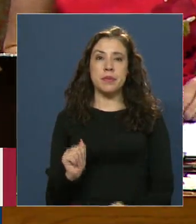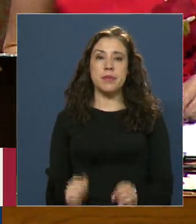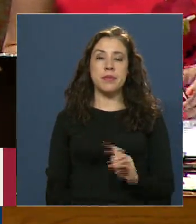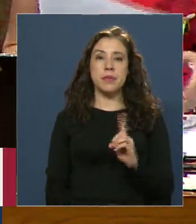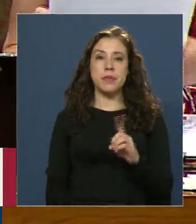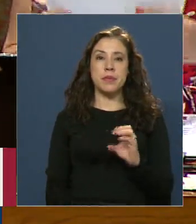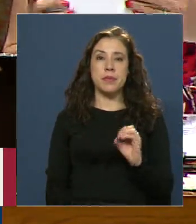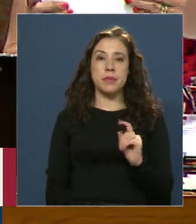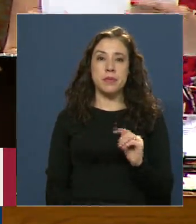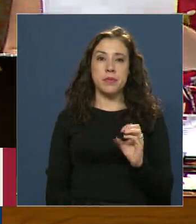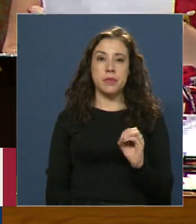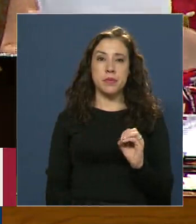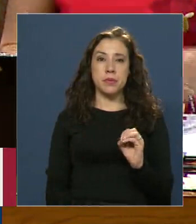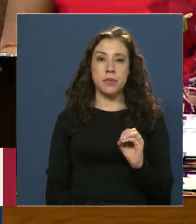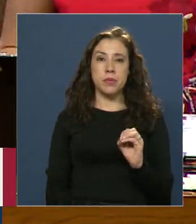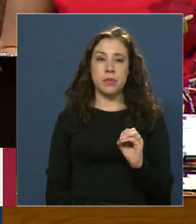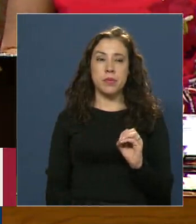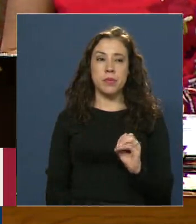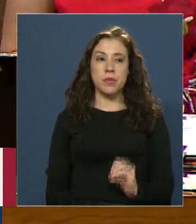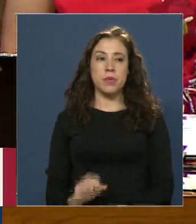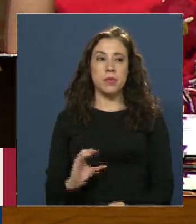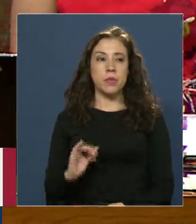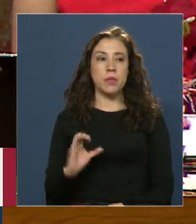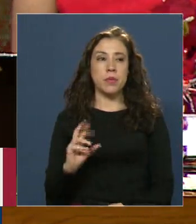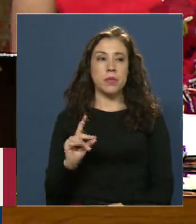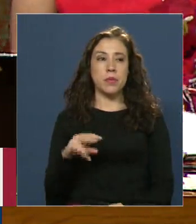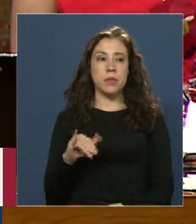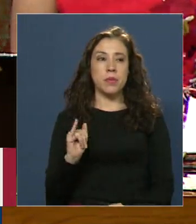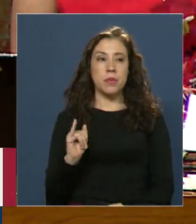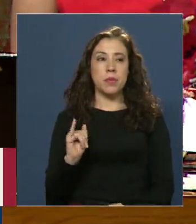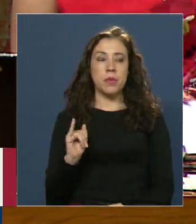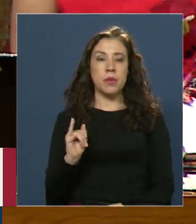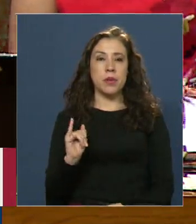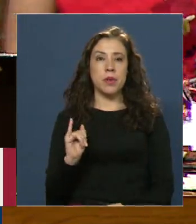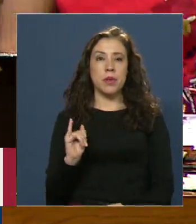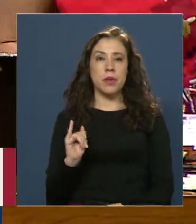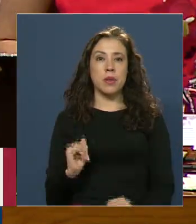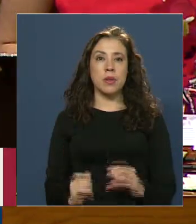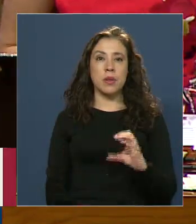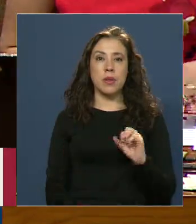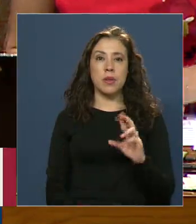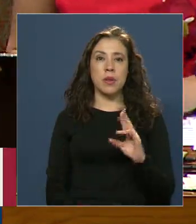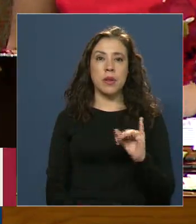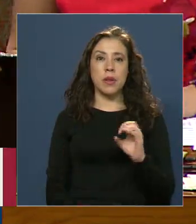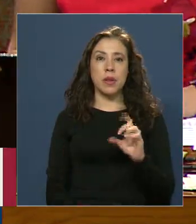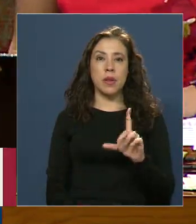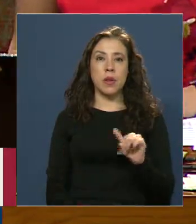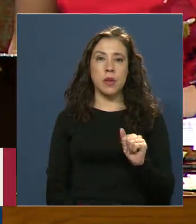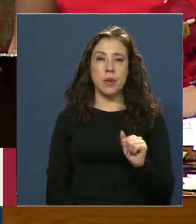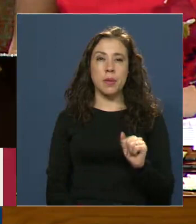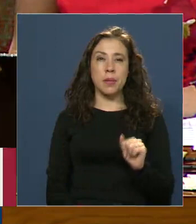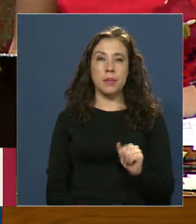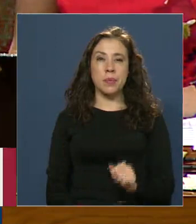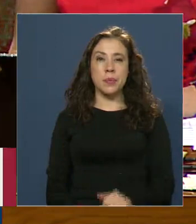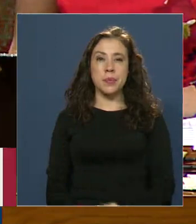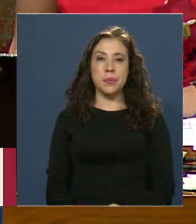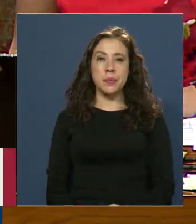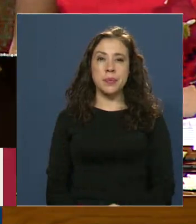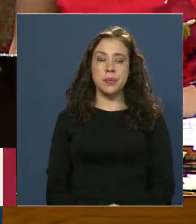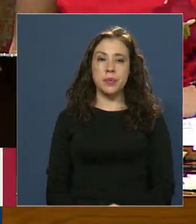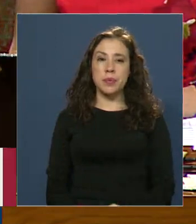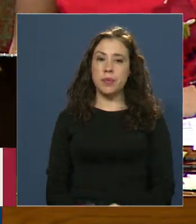Soto, la honorable diputada Daniela Chicardini Milla y la diputada Carol Cariola Oliva. Y en su